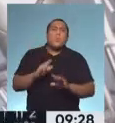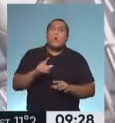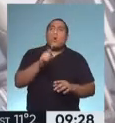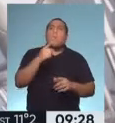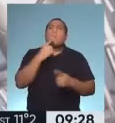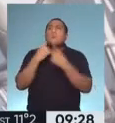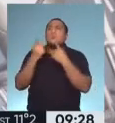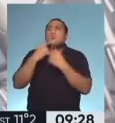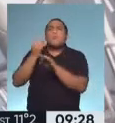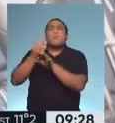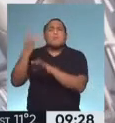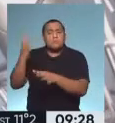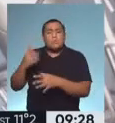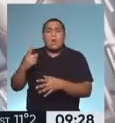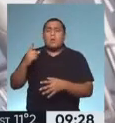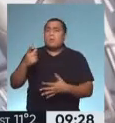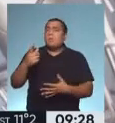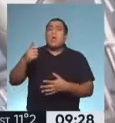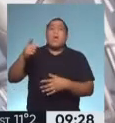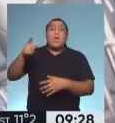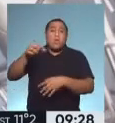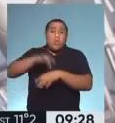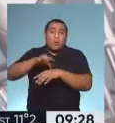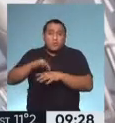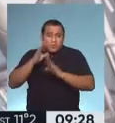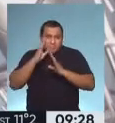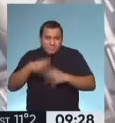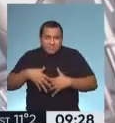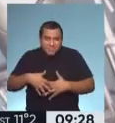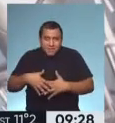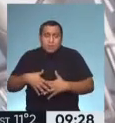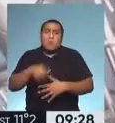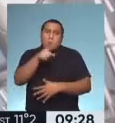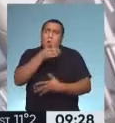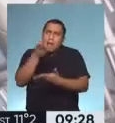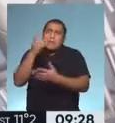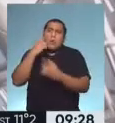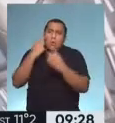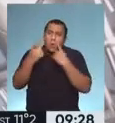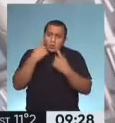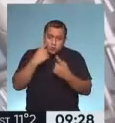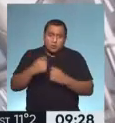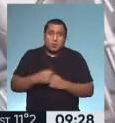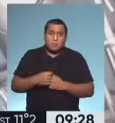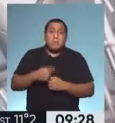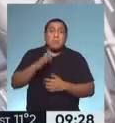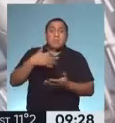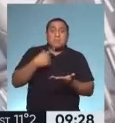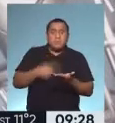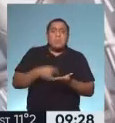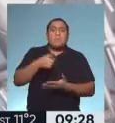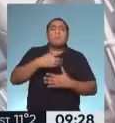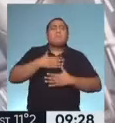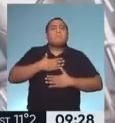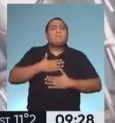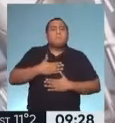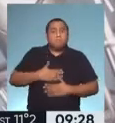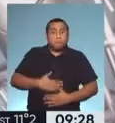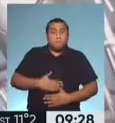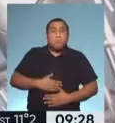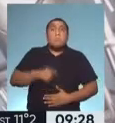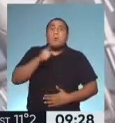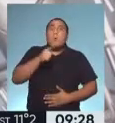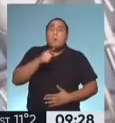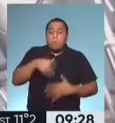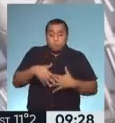oportuna experimiento con sus obstetras y siempre tomar esas decisiones que las dejen bien tranquilas pero si sos además de